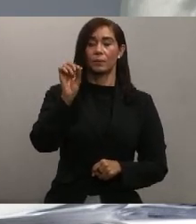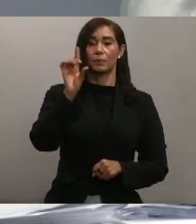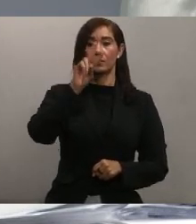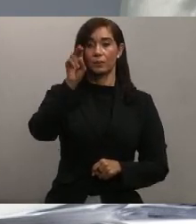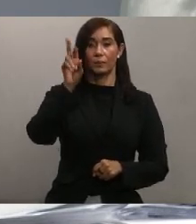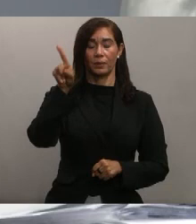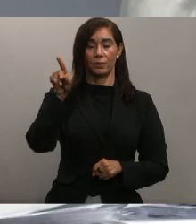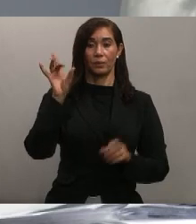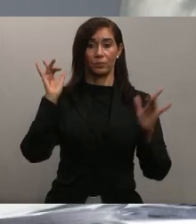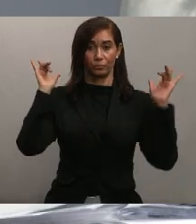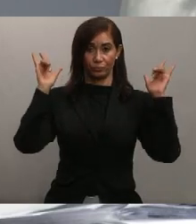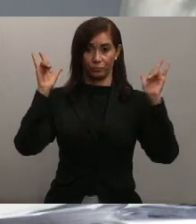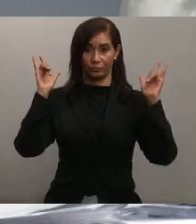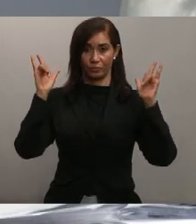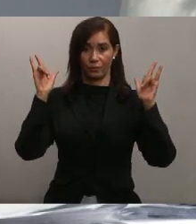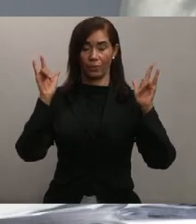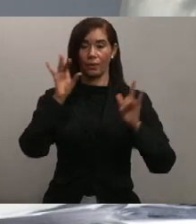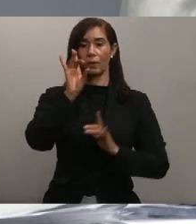11.28% Santiago,